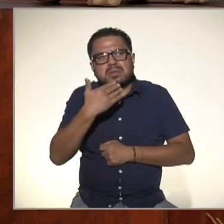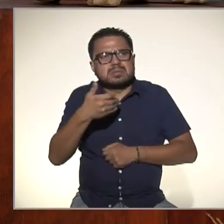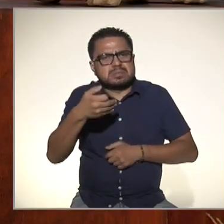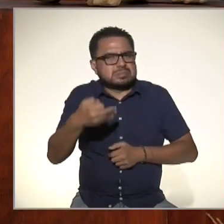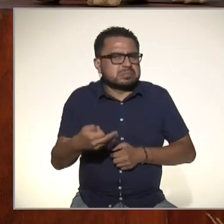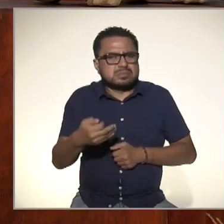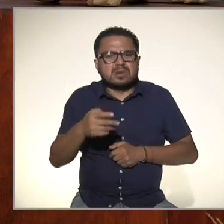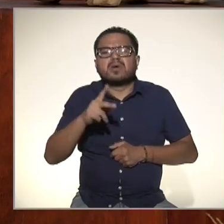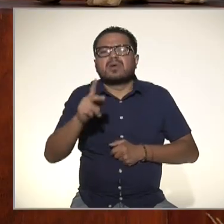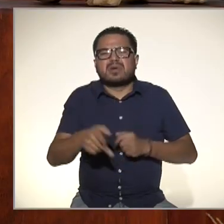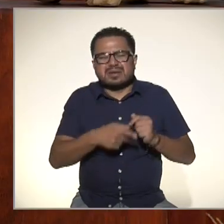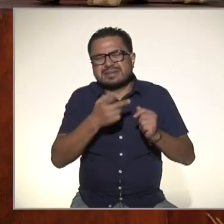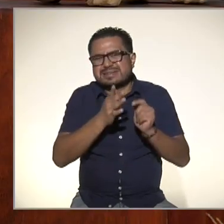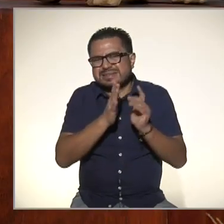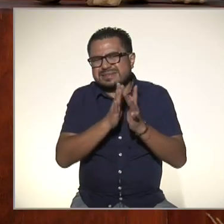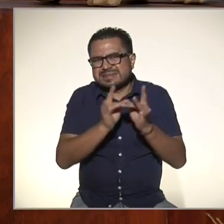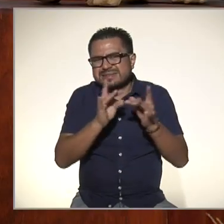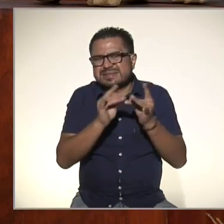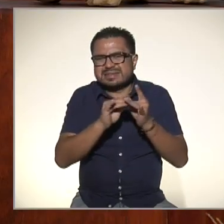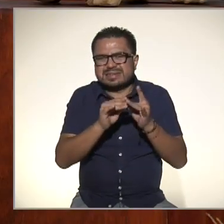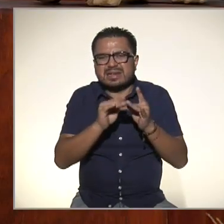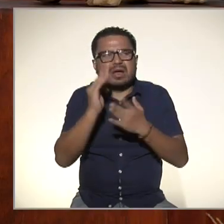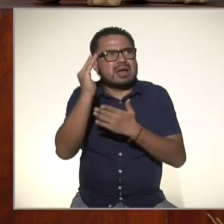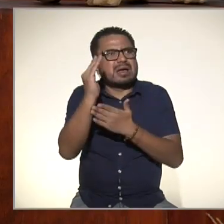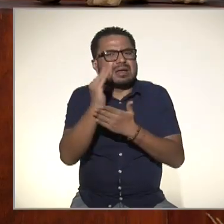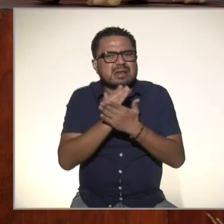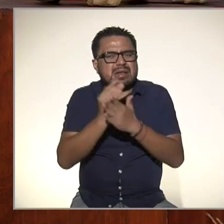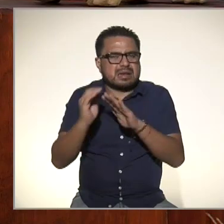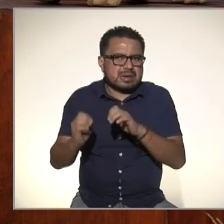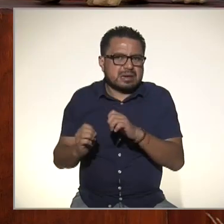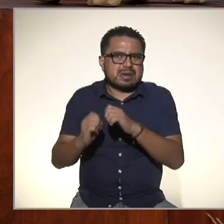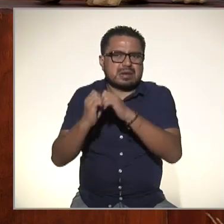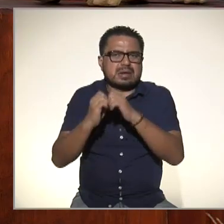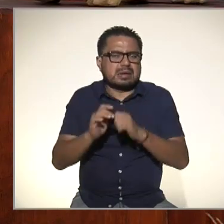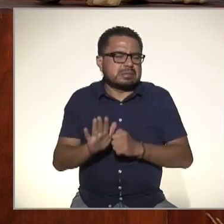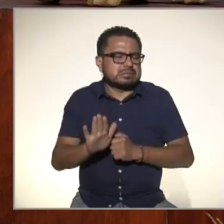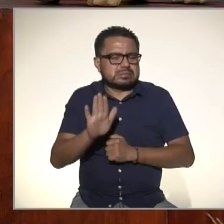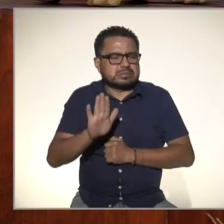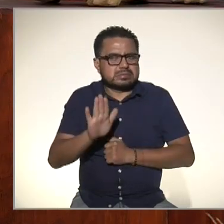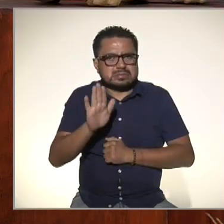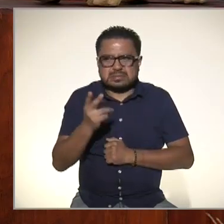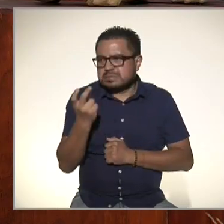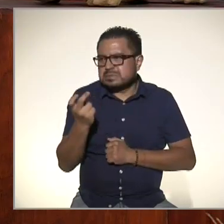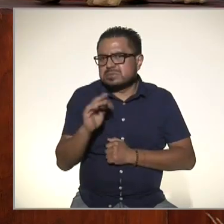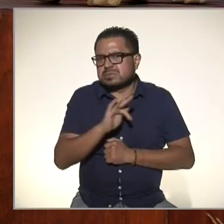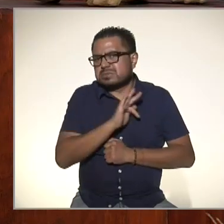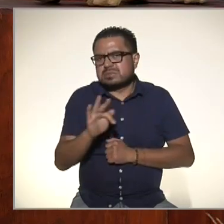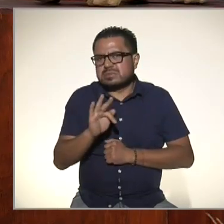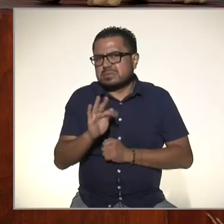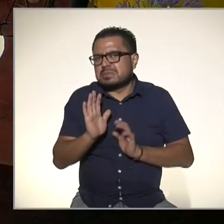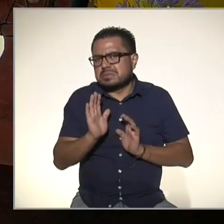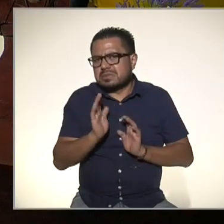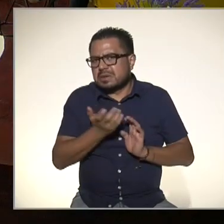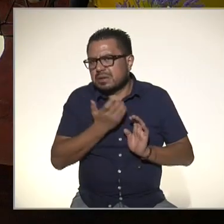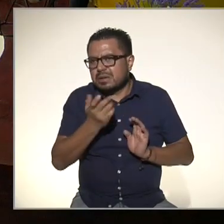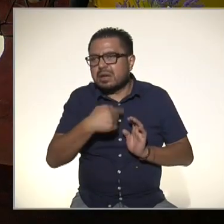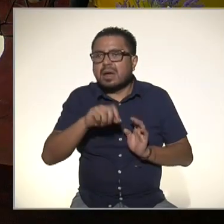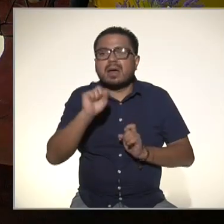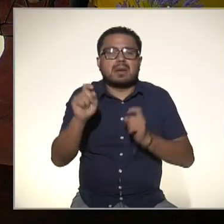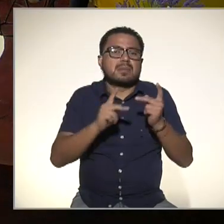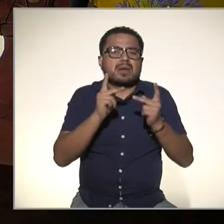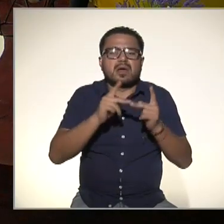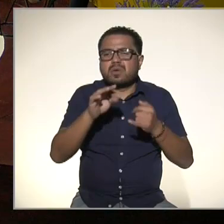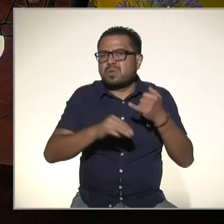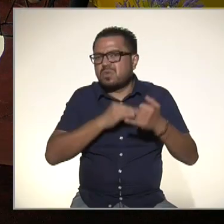Entonces, nuevamente apelando a lo que hablábamos de reducción de riesgos, pareciera que esta puede ser una de esas prácticas. Perfecto. Y la